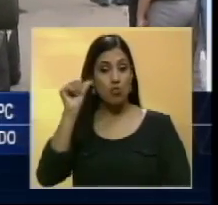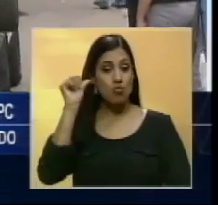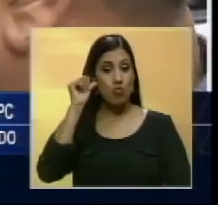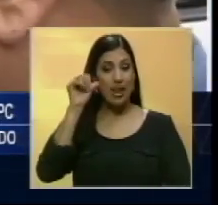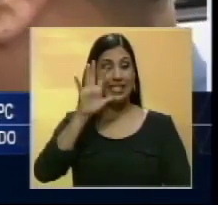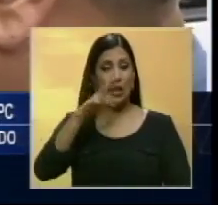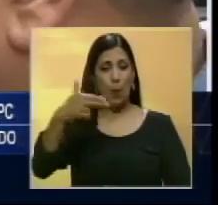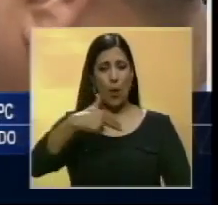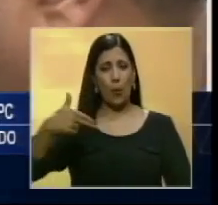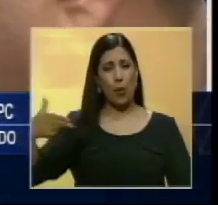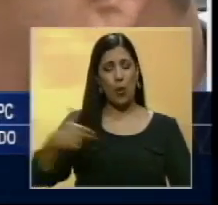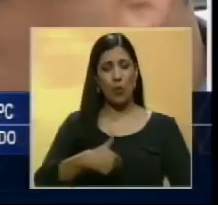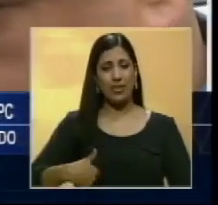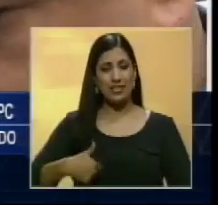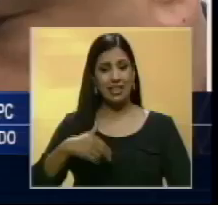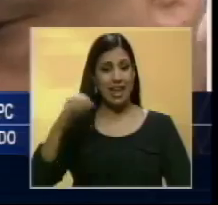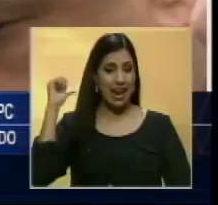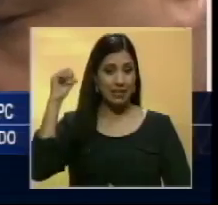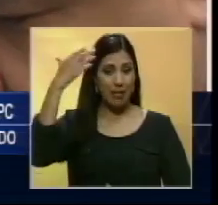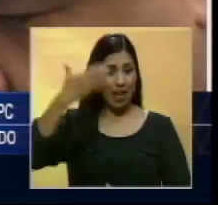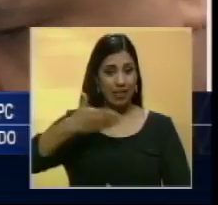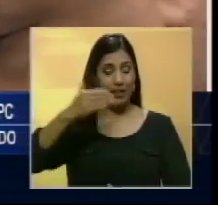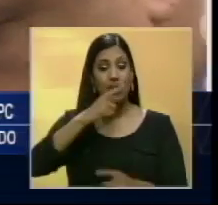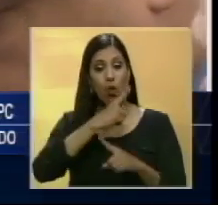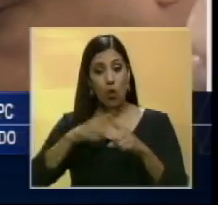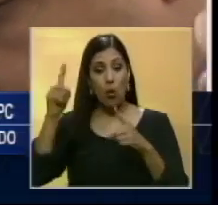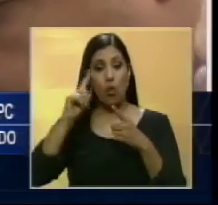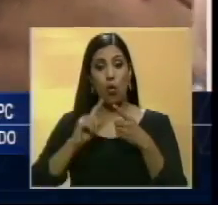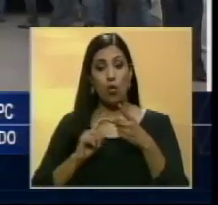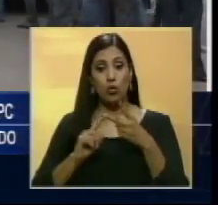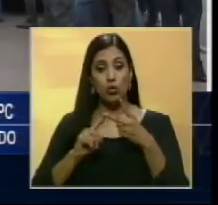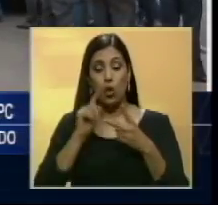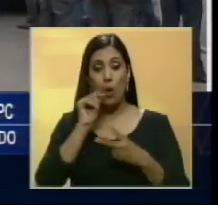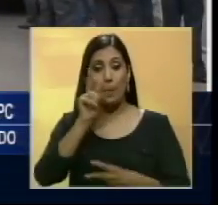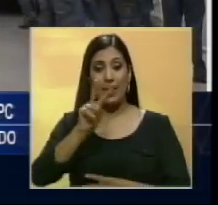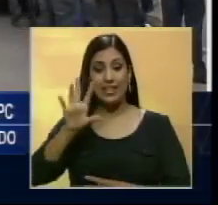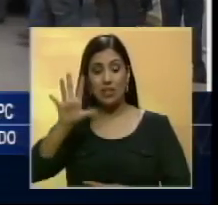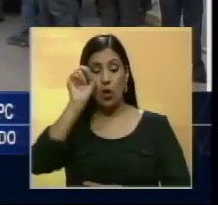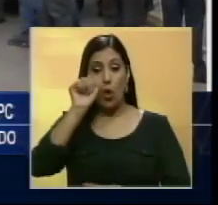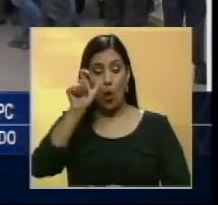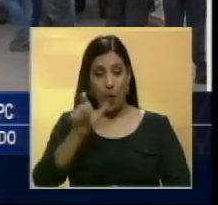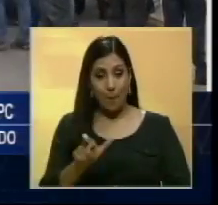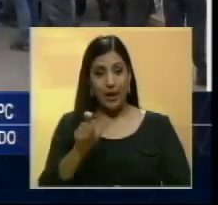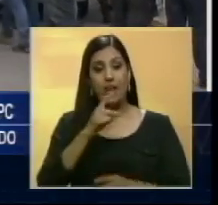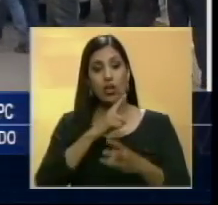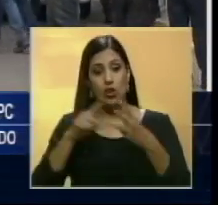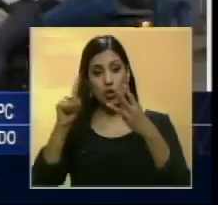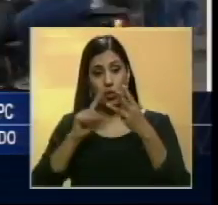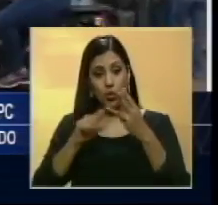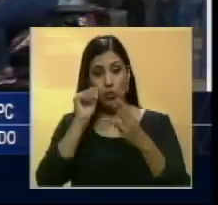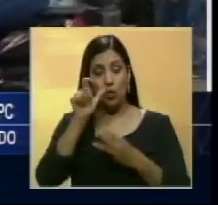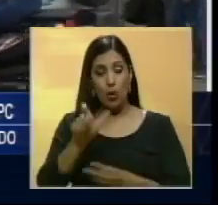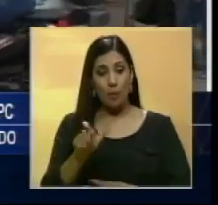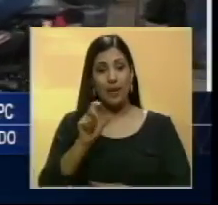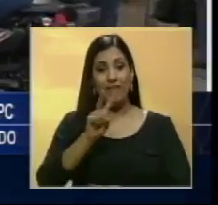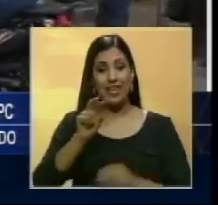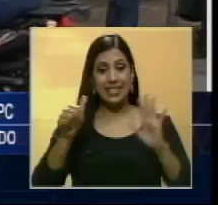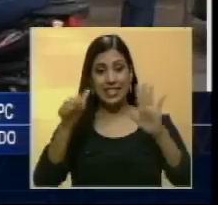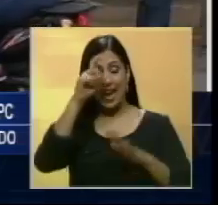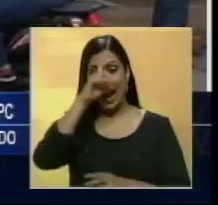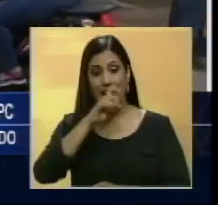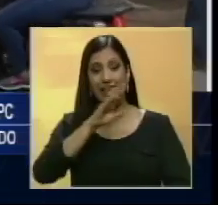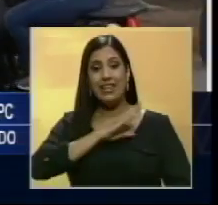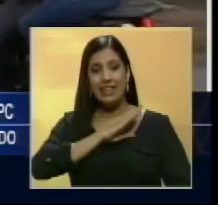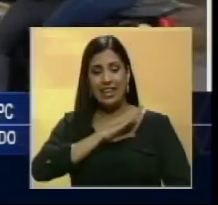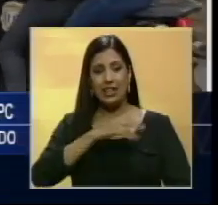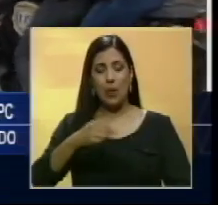recibió 5 impactos de bala en la espalda, Franklin Ramírez Mundaraín, de 25 años, y Jesús Enrique Sáenz Domínguez, de 26 años, quien